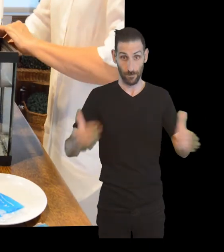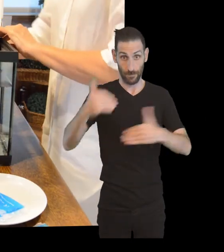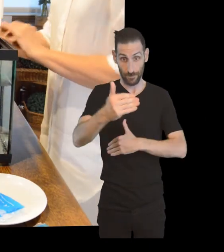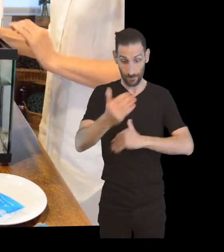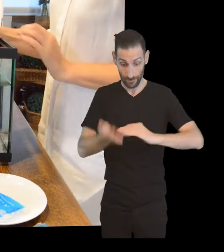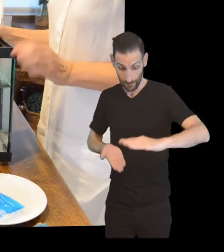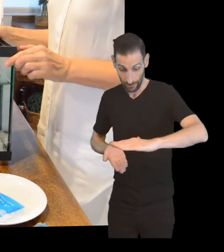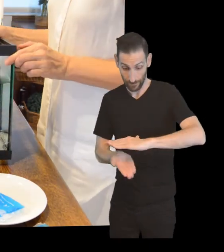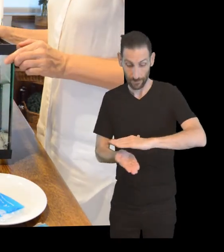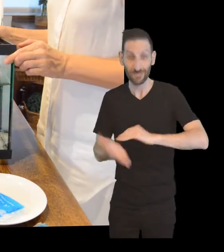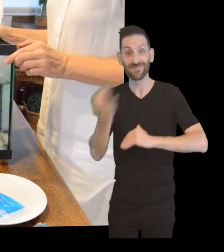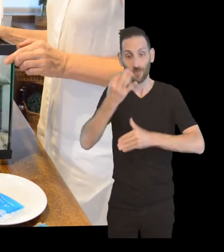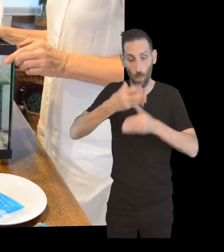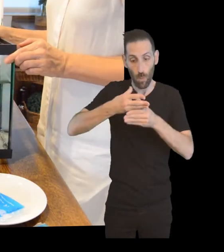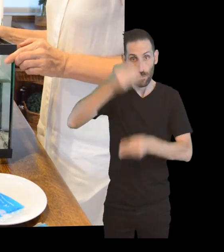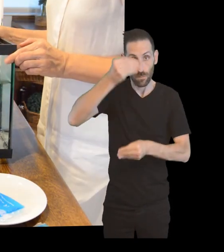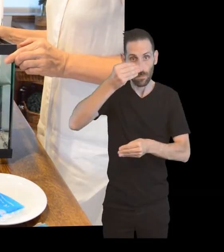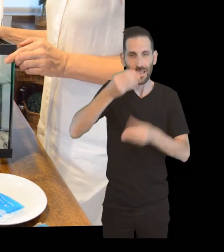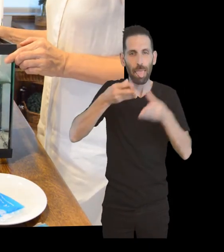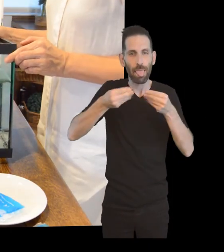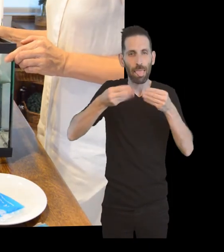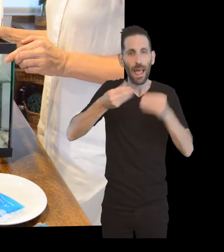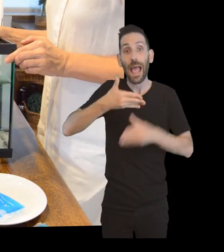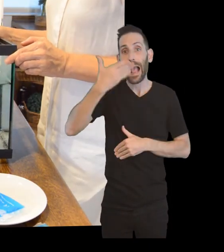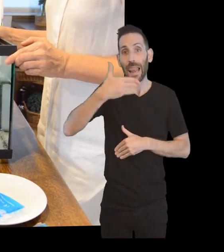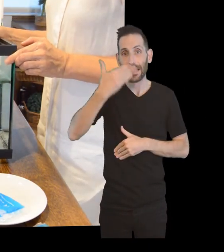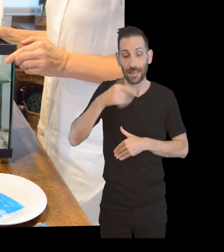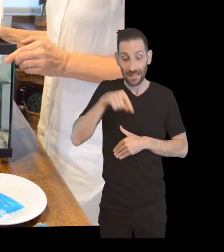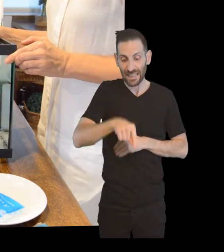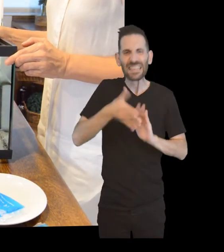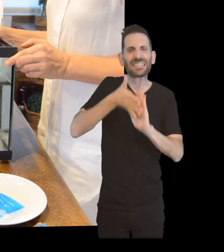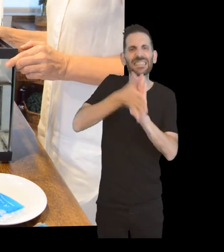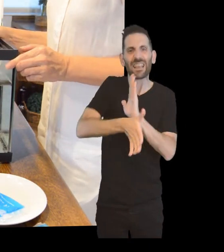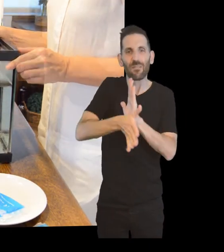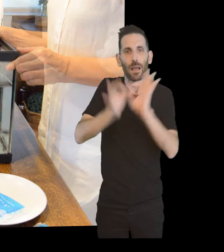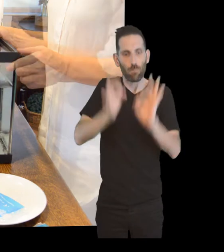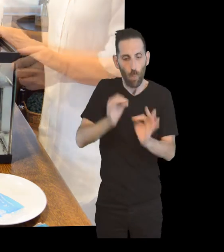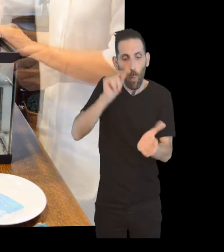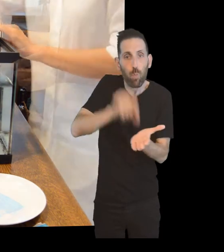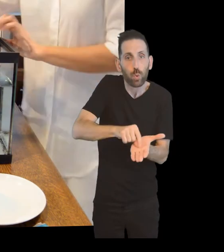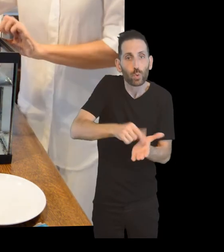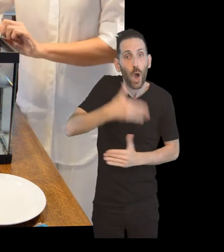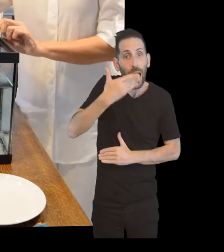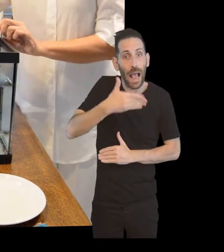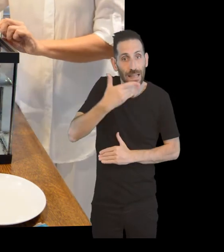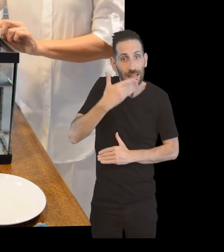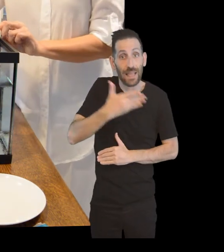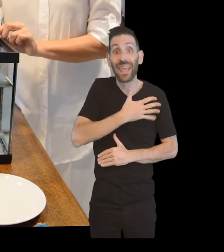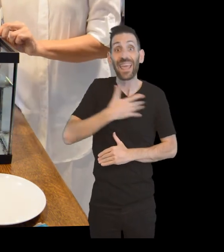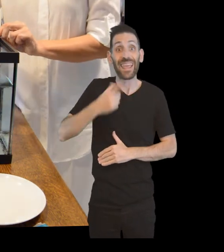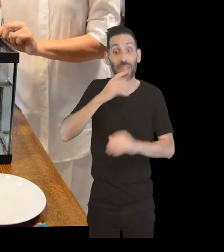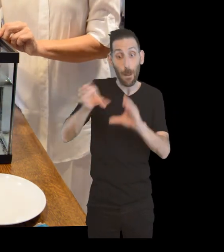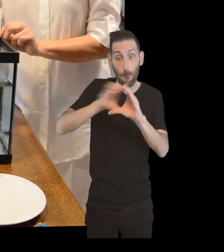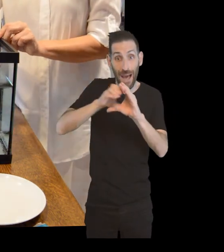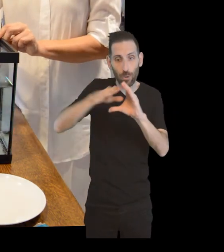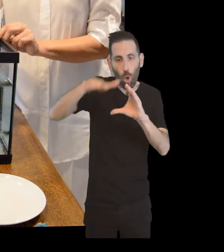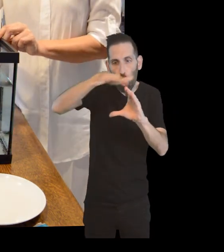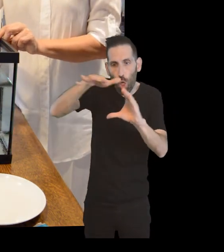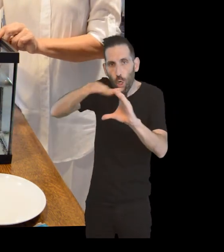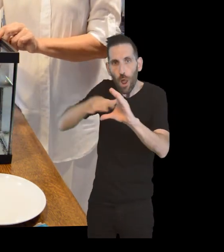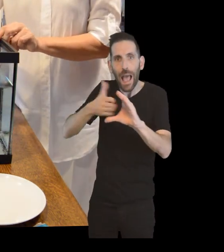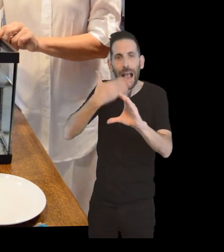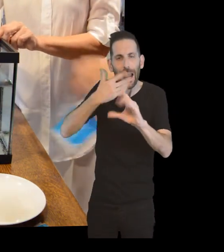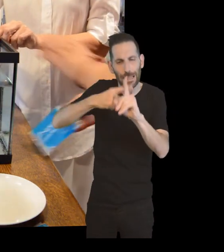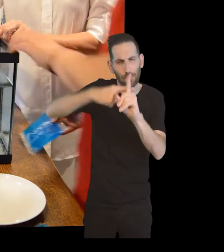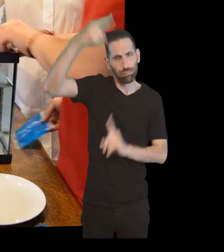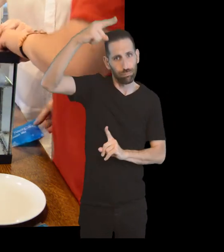Embaixo de centrado, colocaremos esta bolsiña de Schelke. Isto representa un punto quente, que son lugares nos que o manto se